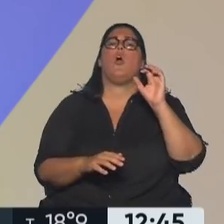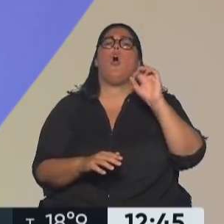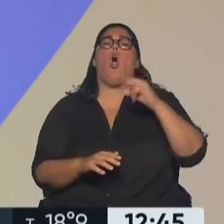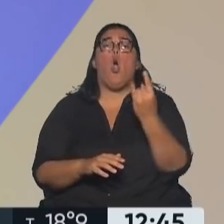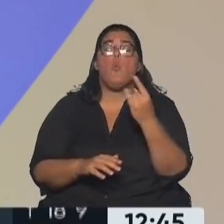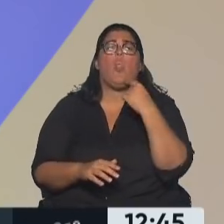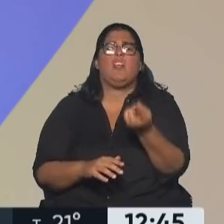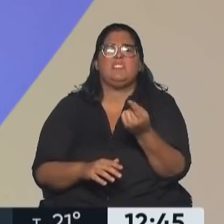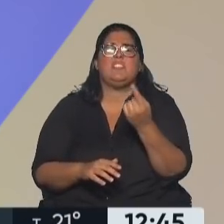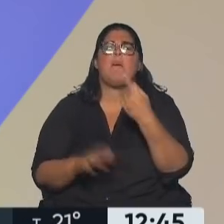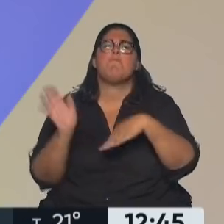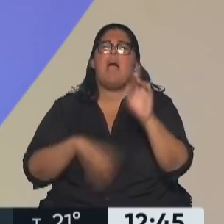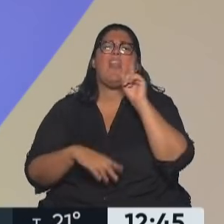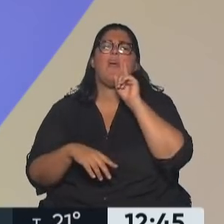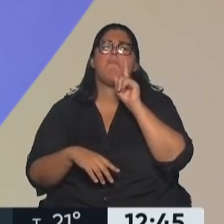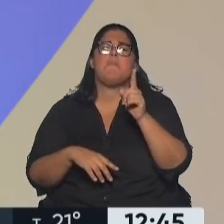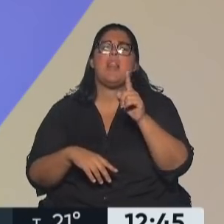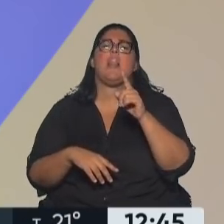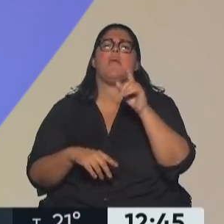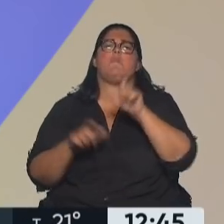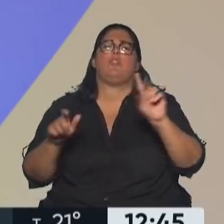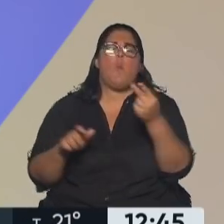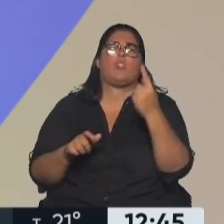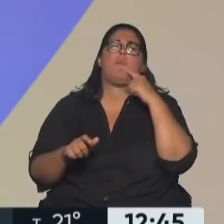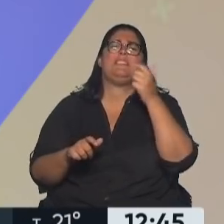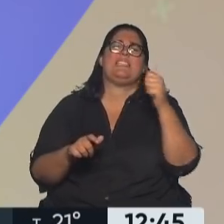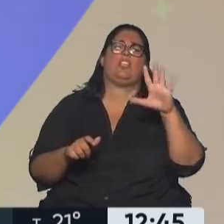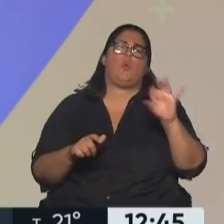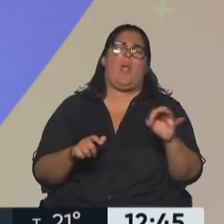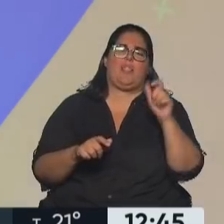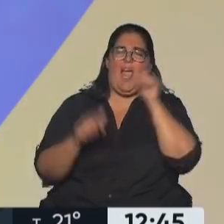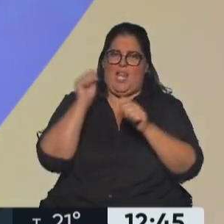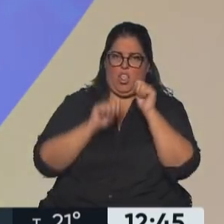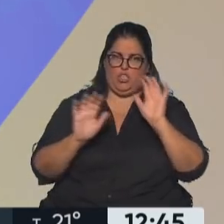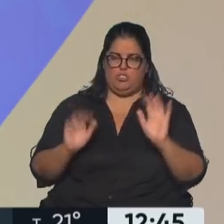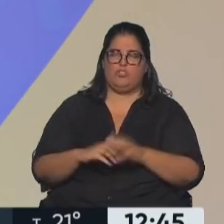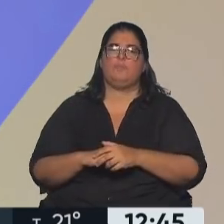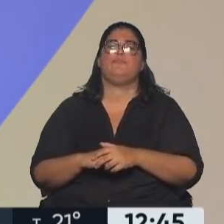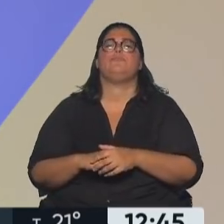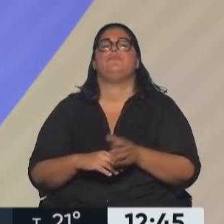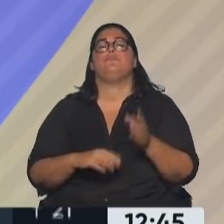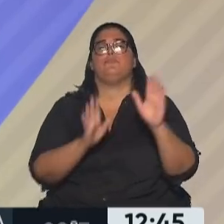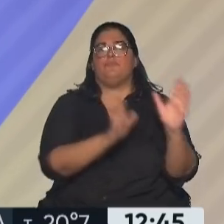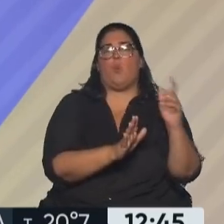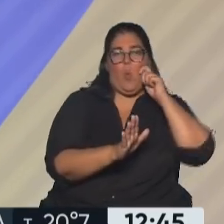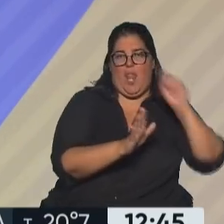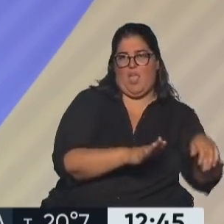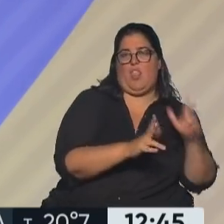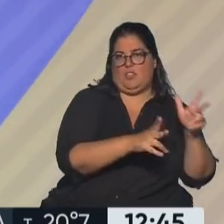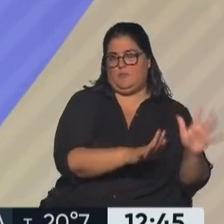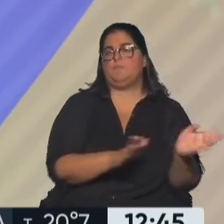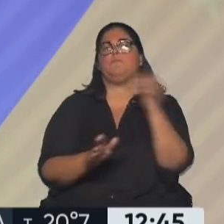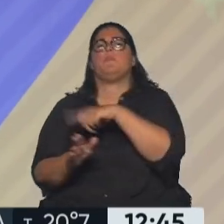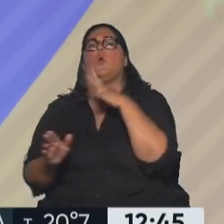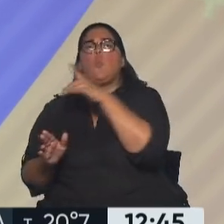que hay más de 1.000 muertos y 1.650 heridos. En tanto, las Fuerzas Armadas rusas, según